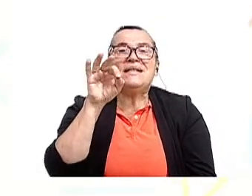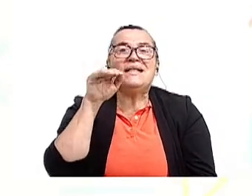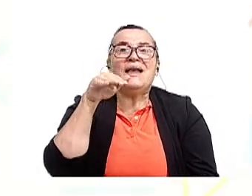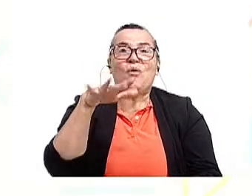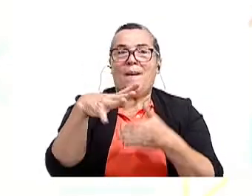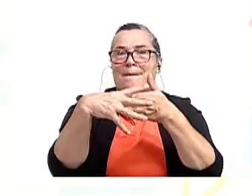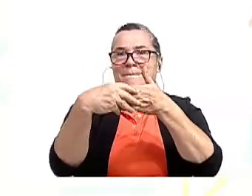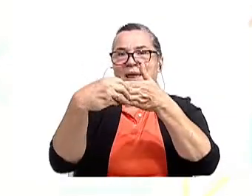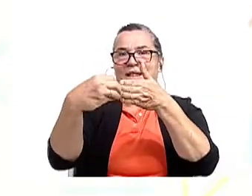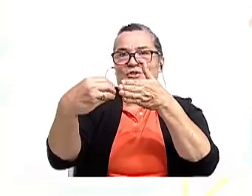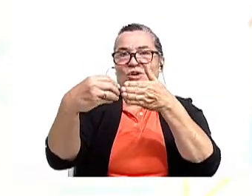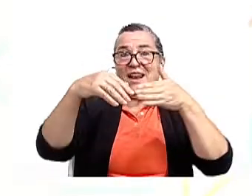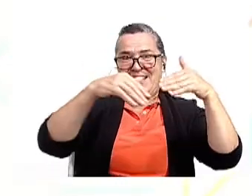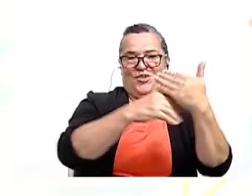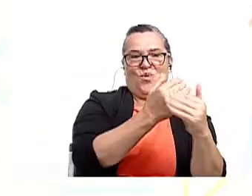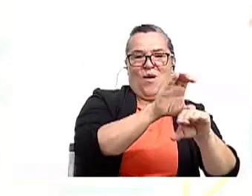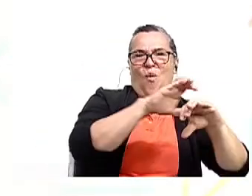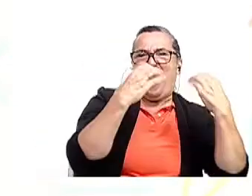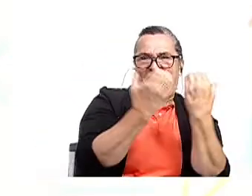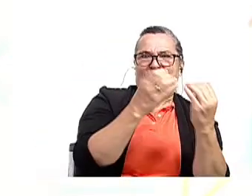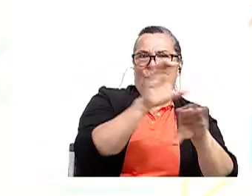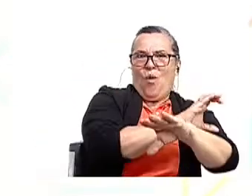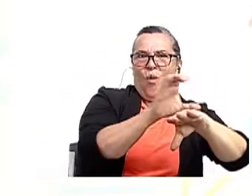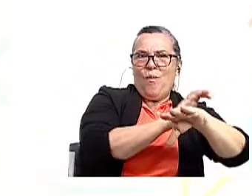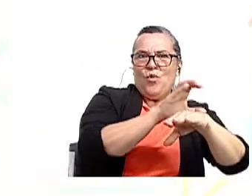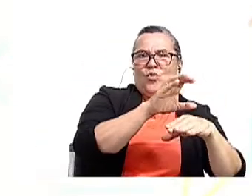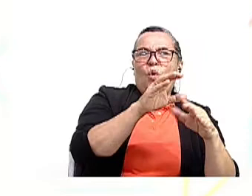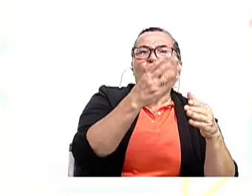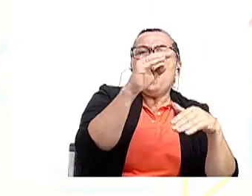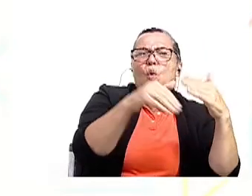$69.000. Detengámonos un momentito acá.